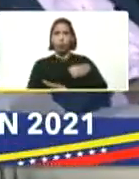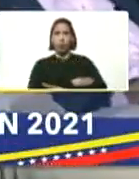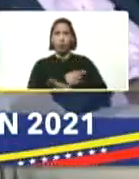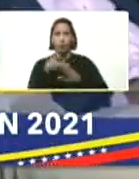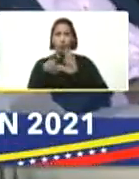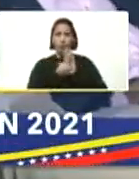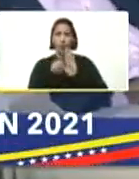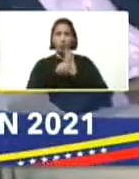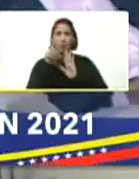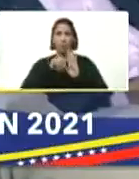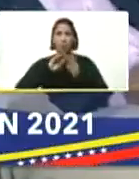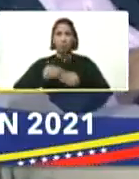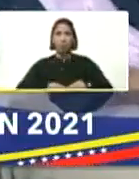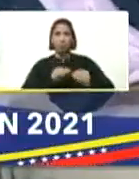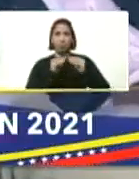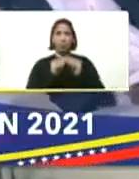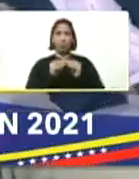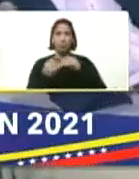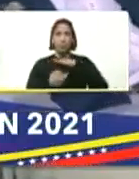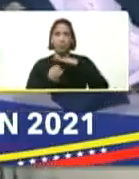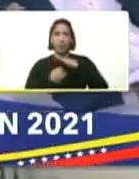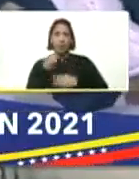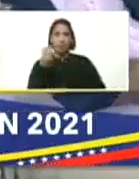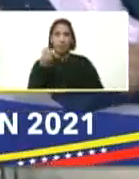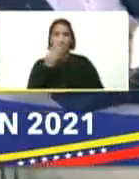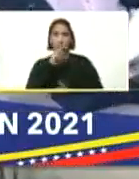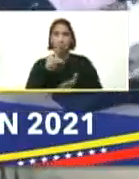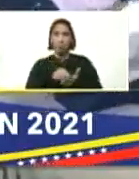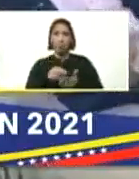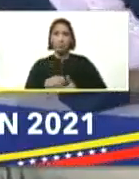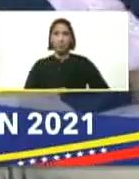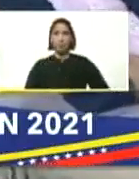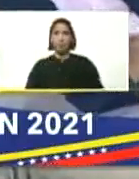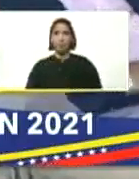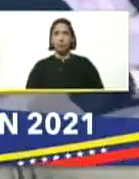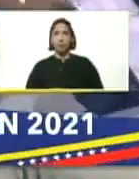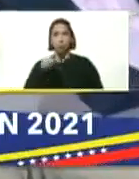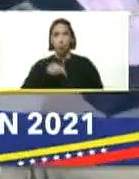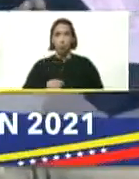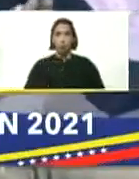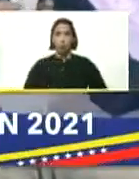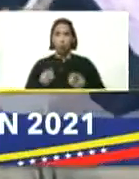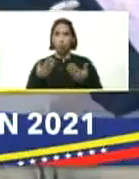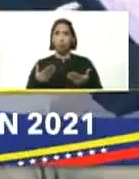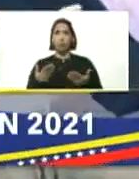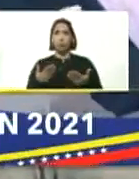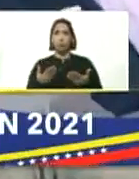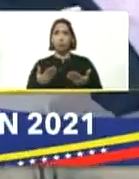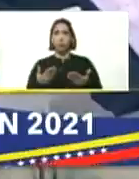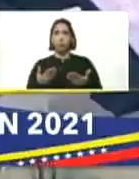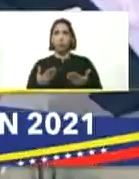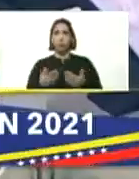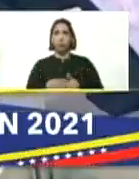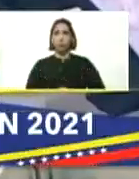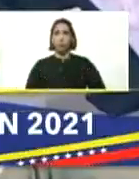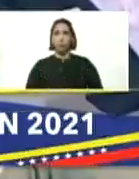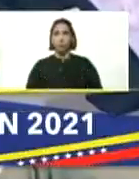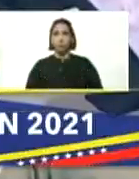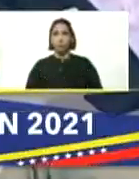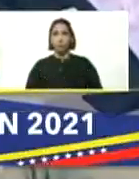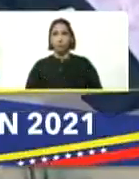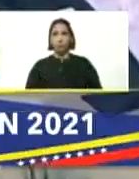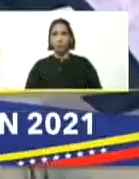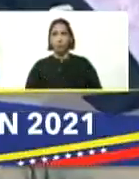de la institucionalidad de la Asamblea Nacional, hoy se le está dando el puntillazo a través de